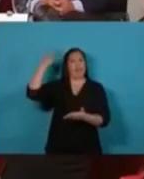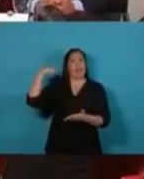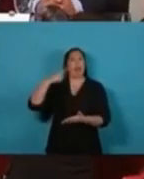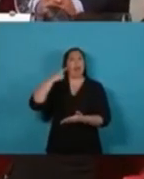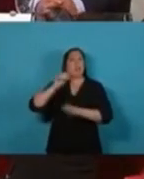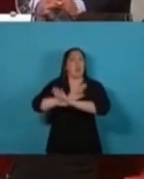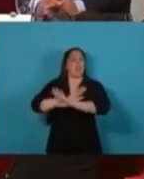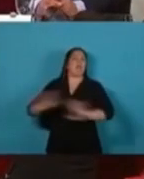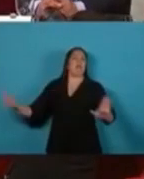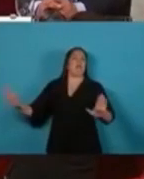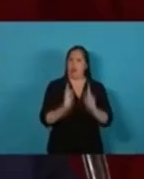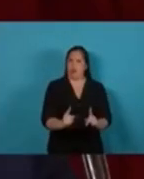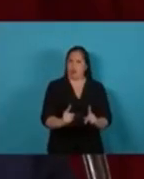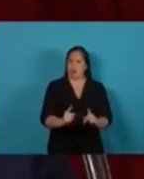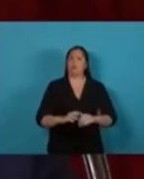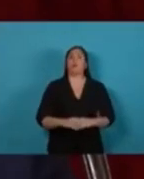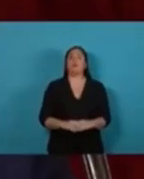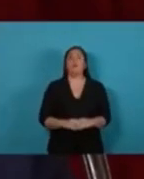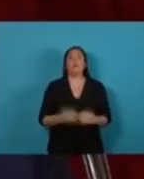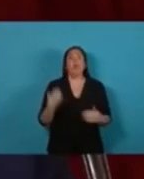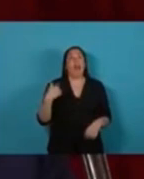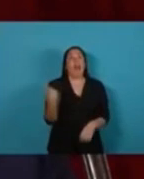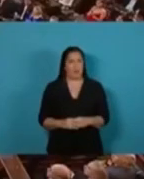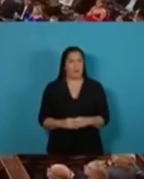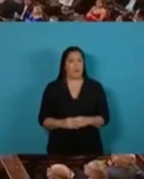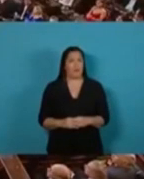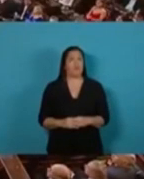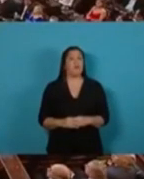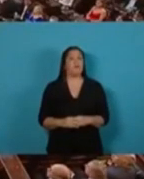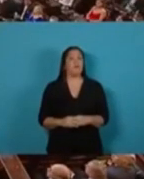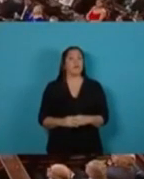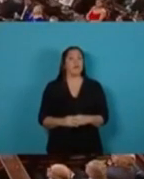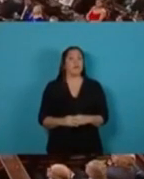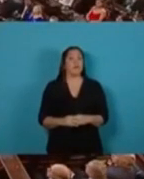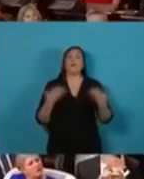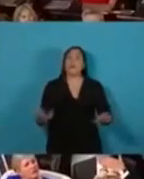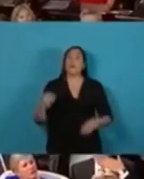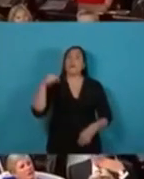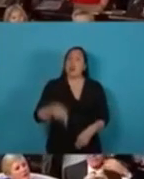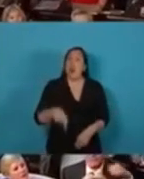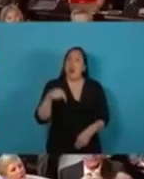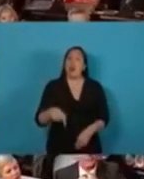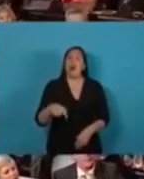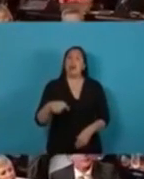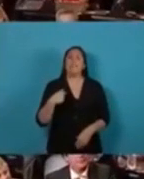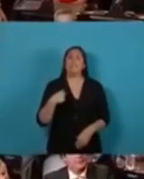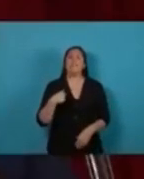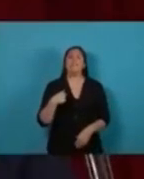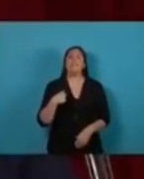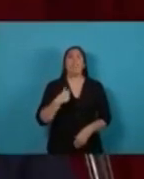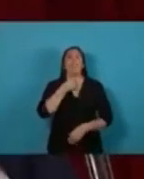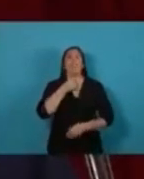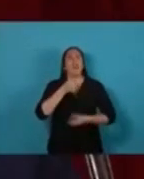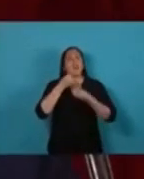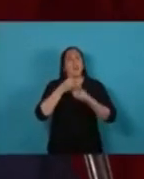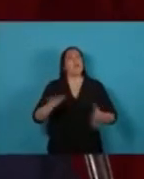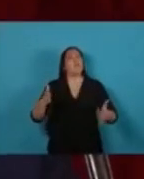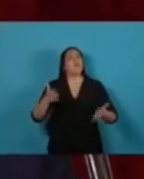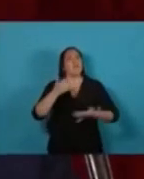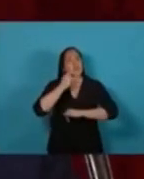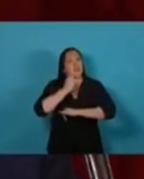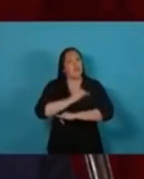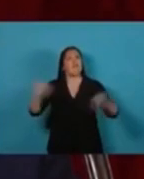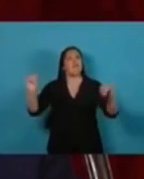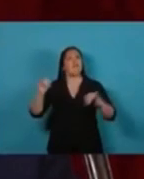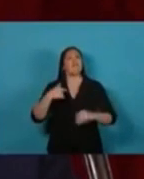musculatura política del Partido Justicialista. En tiempo récord pudo sacar la ley de